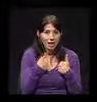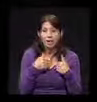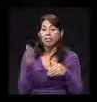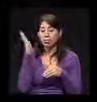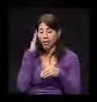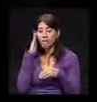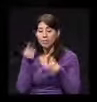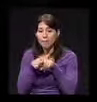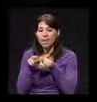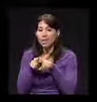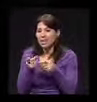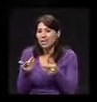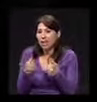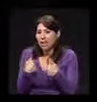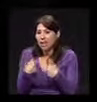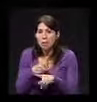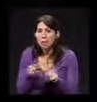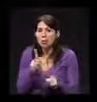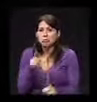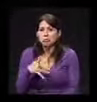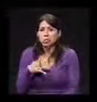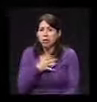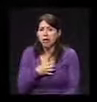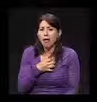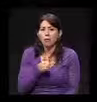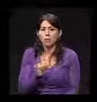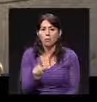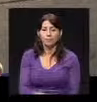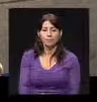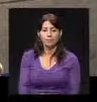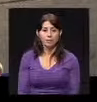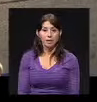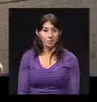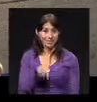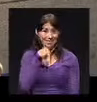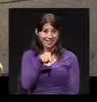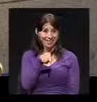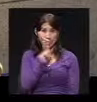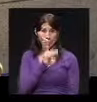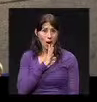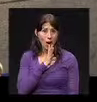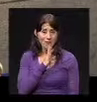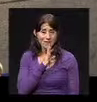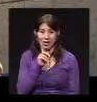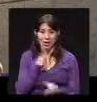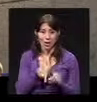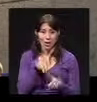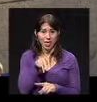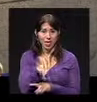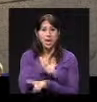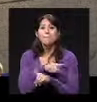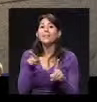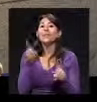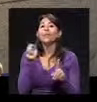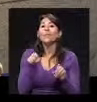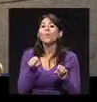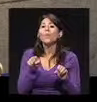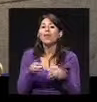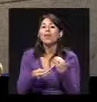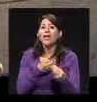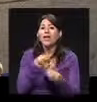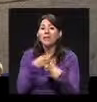que no tiene, pero no se amarga por ello. Pues no habla, no puede andar, pero en